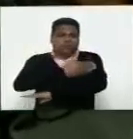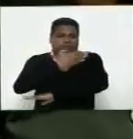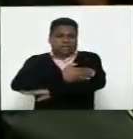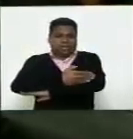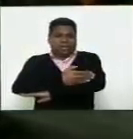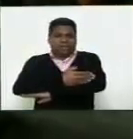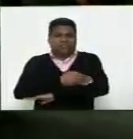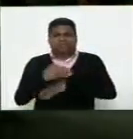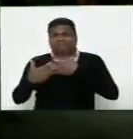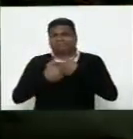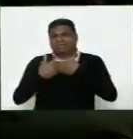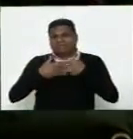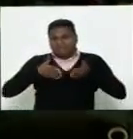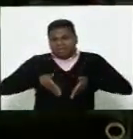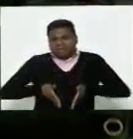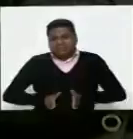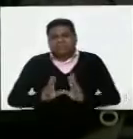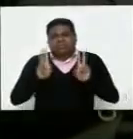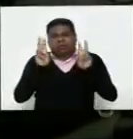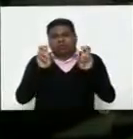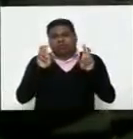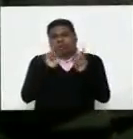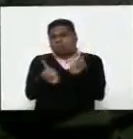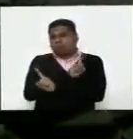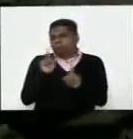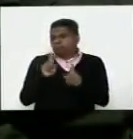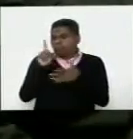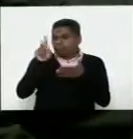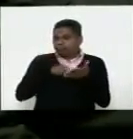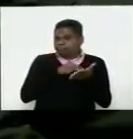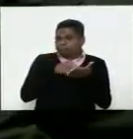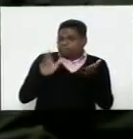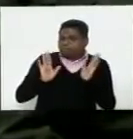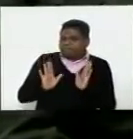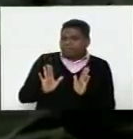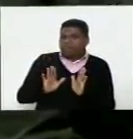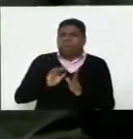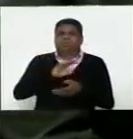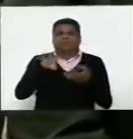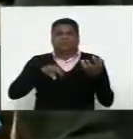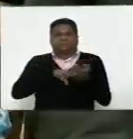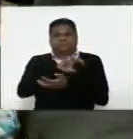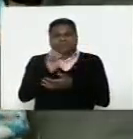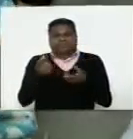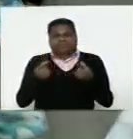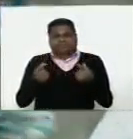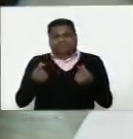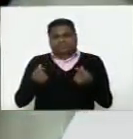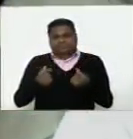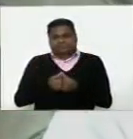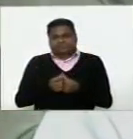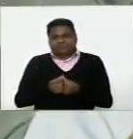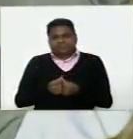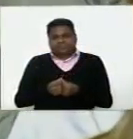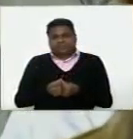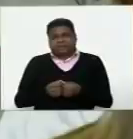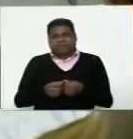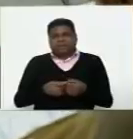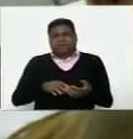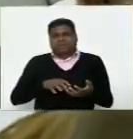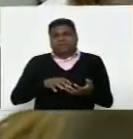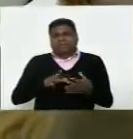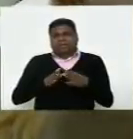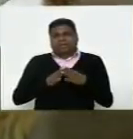de impedir el nacimiento de lo nuevo. Por eso la guerra económica, por eso las